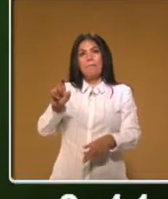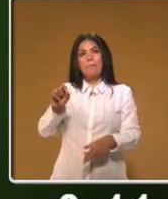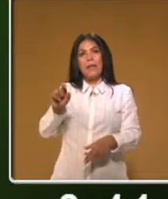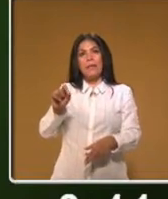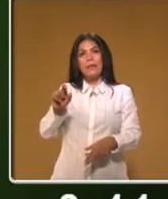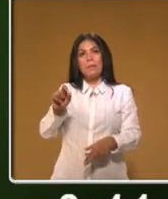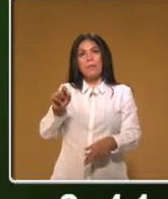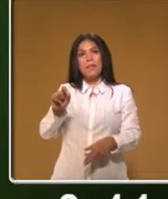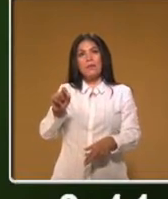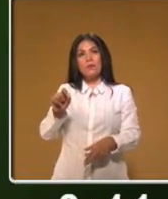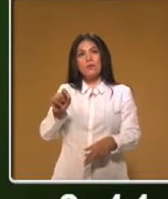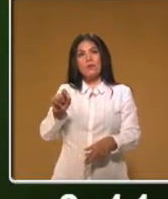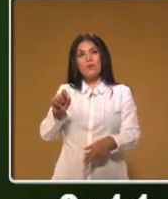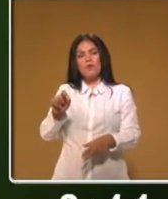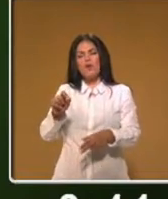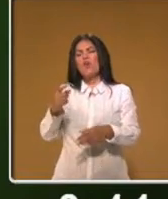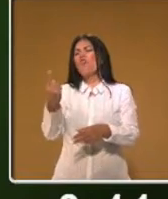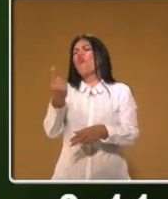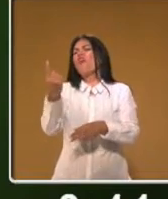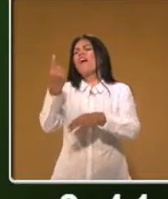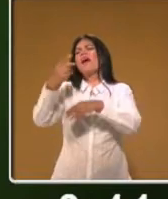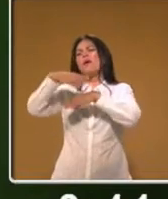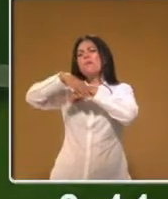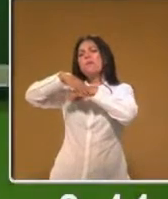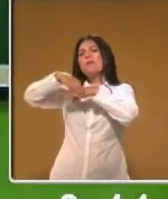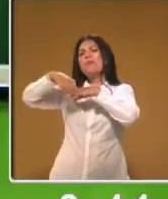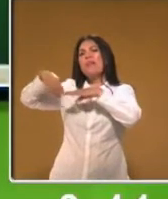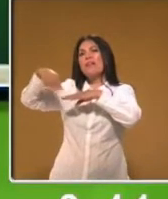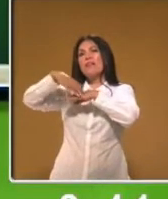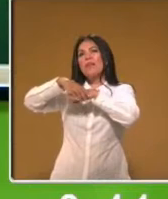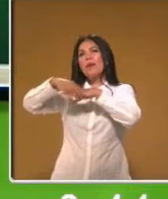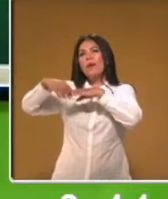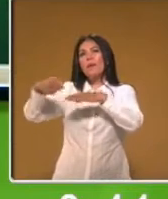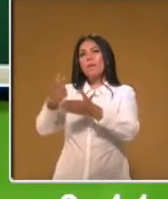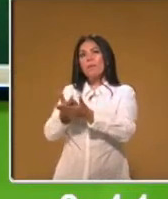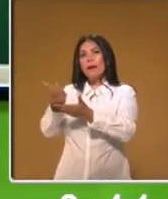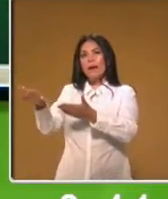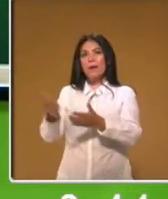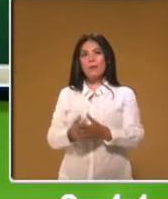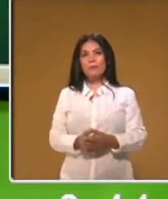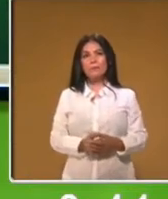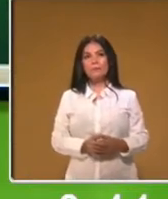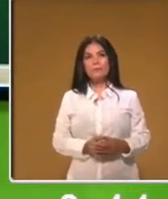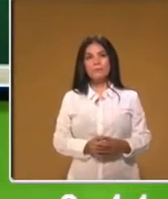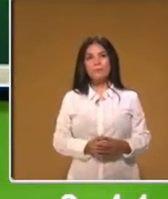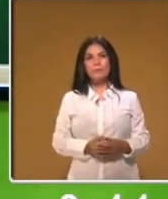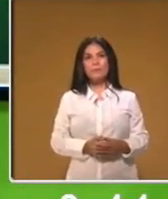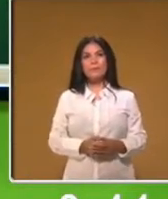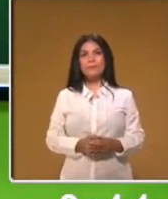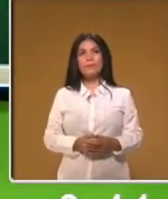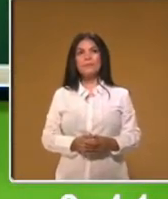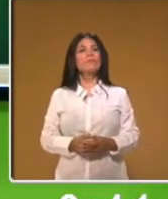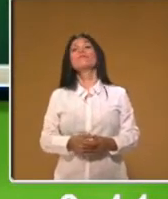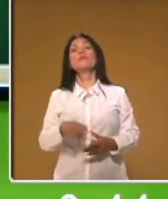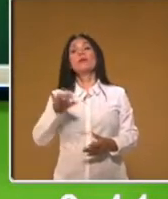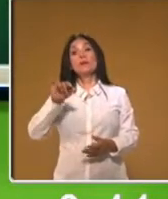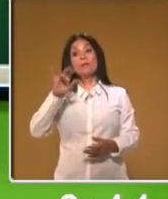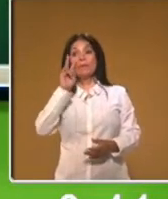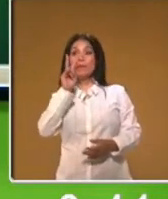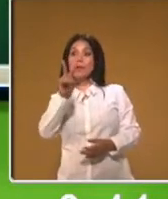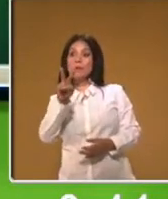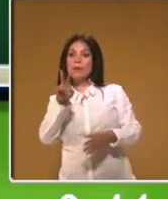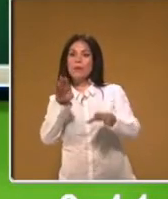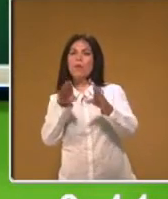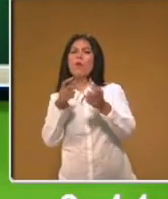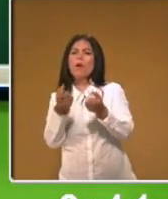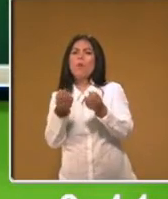más 180 pesos te dio una cantidad que no la sabemos. Pero el otro joven también compró 6 balones más 20 pesos de